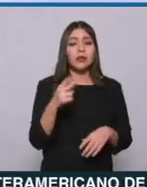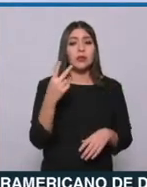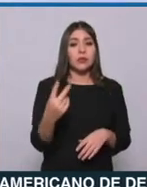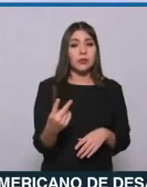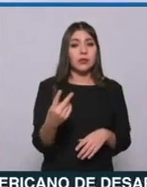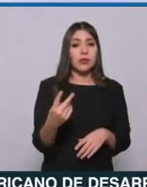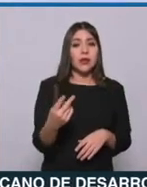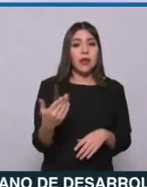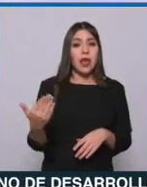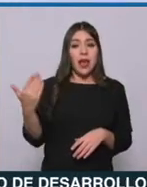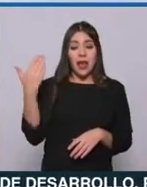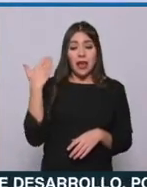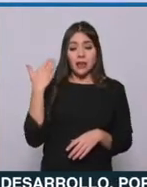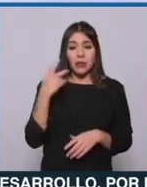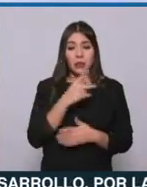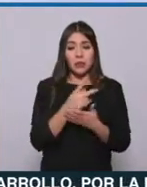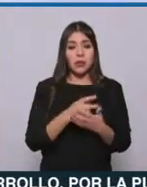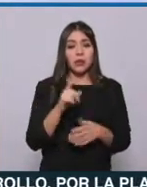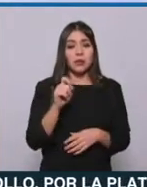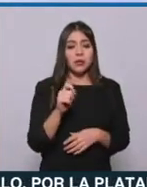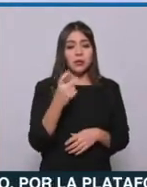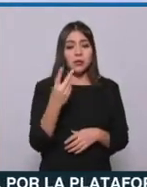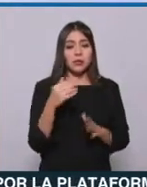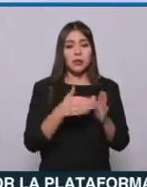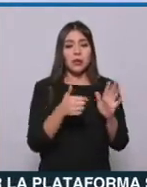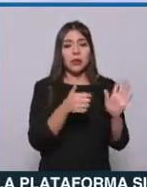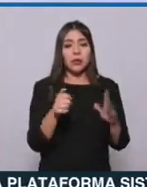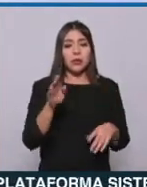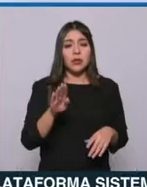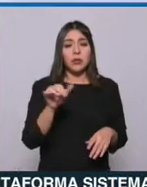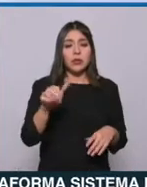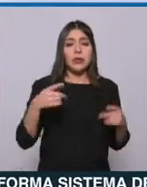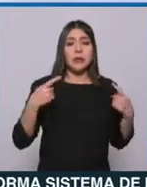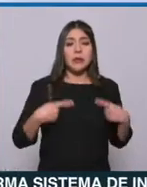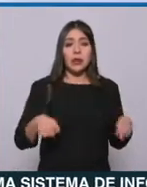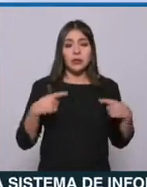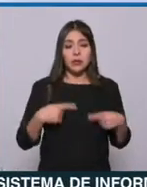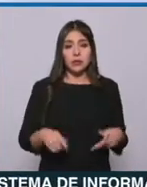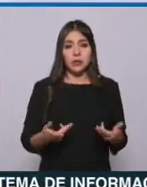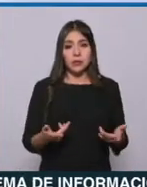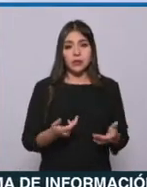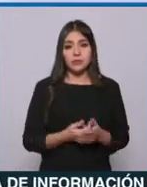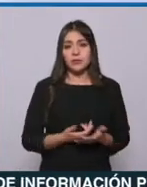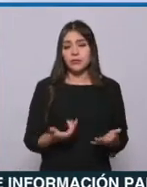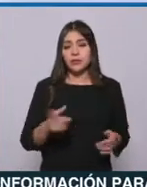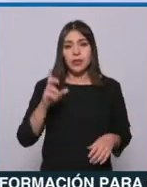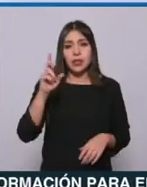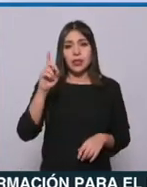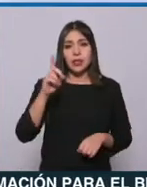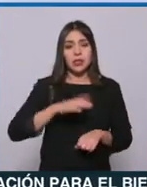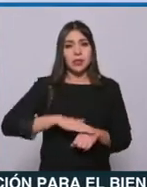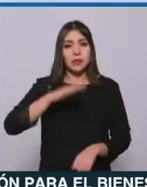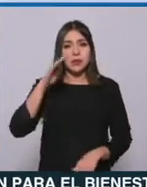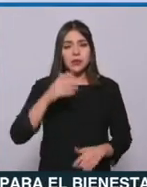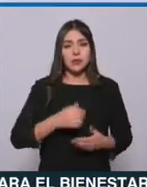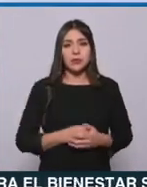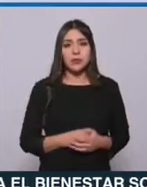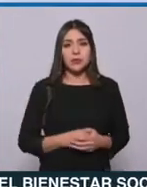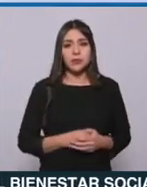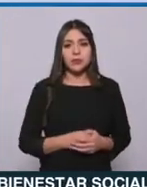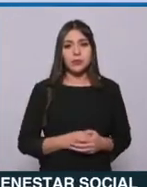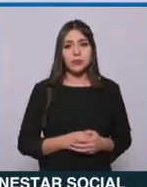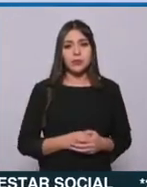llegar al programa ya éramos 22,696 personas, entonces 30 más, doctora. Y precisamente